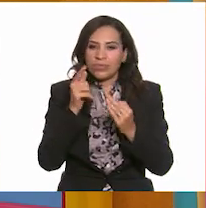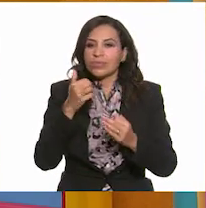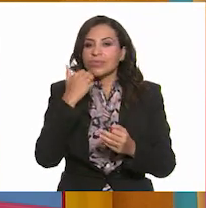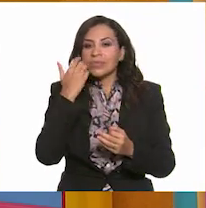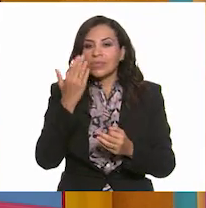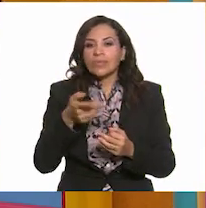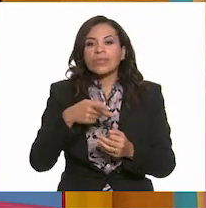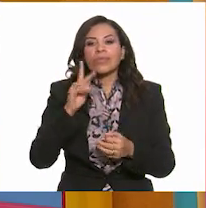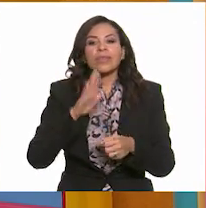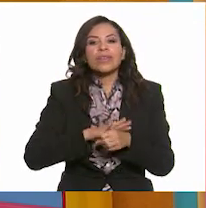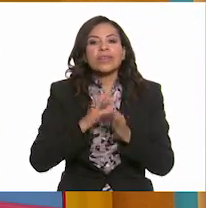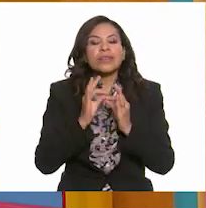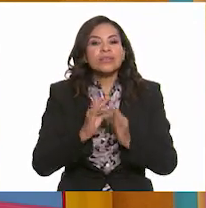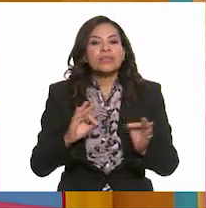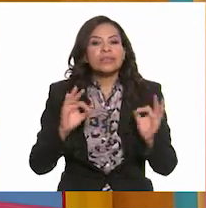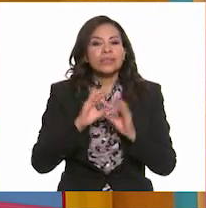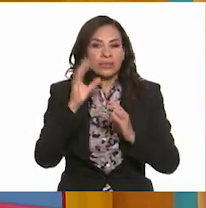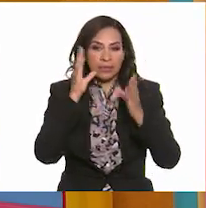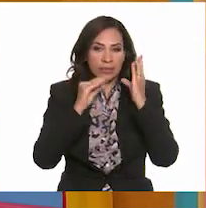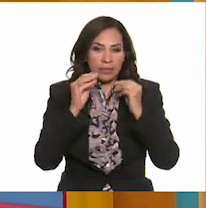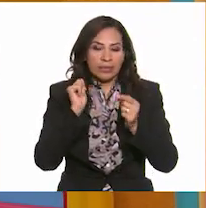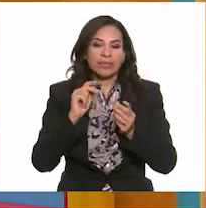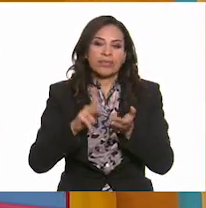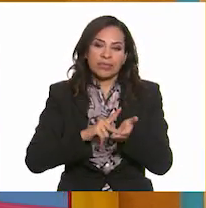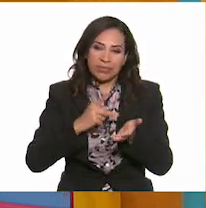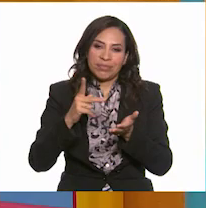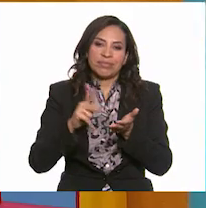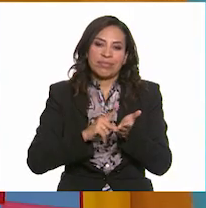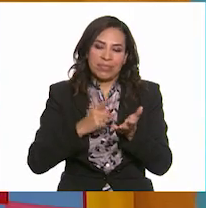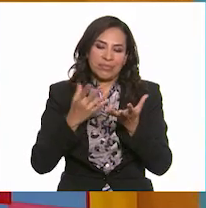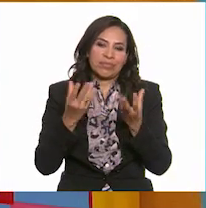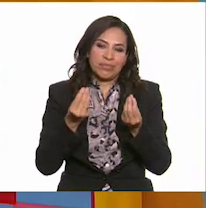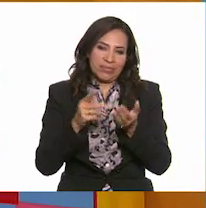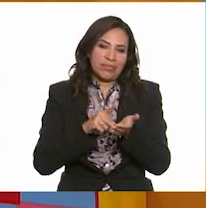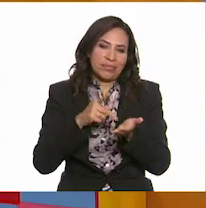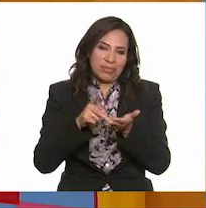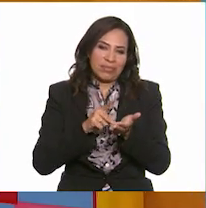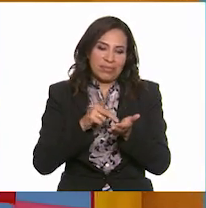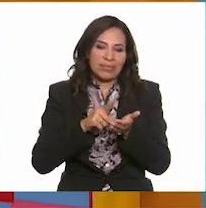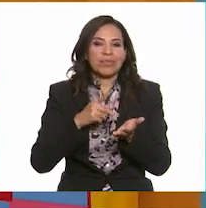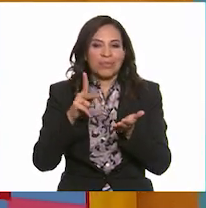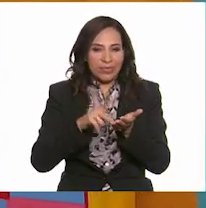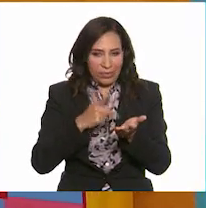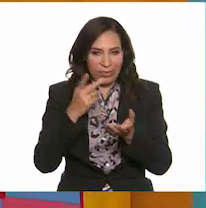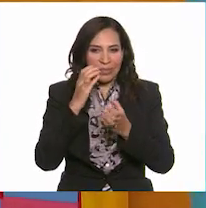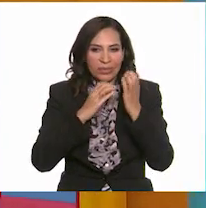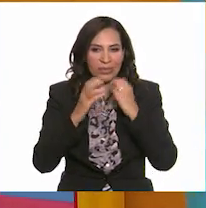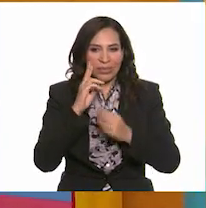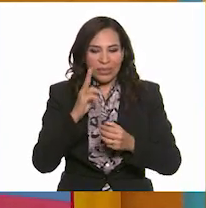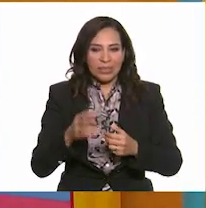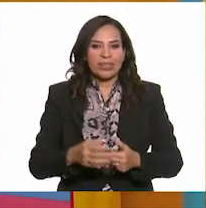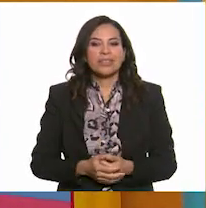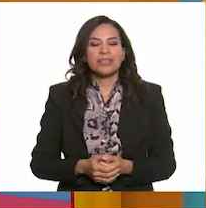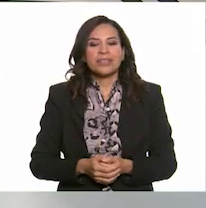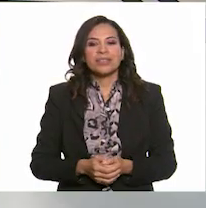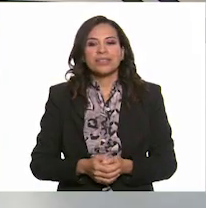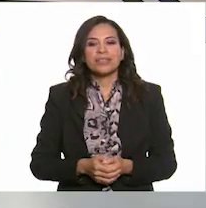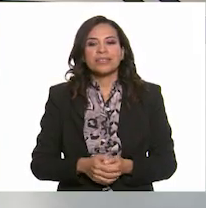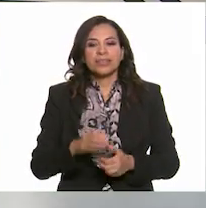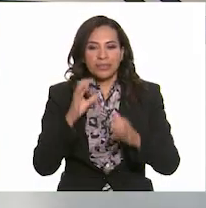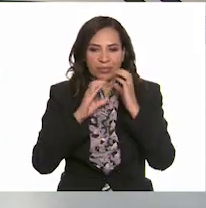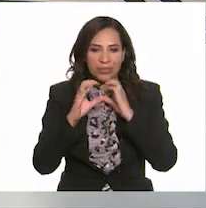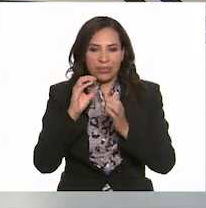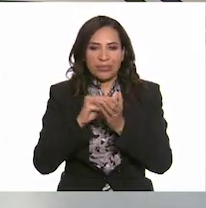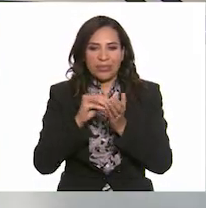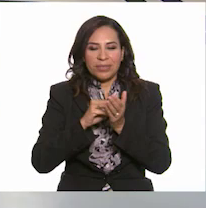quieras. Pero lo más importante para aprendérsela, pues, es repetirla muchas veces. Así que con gusto la vuelvo a repetir. Bueno. La la la la